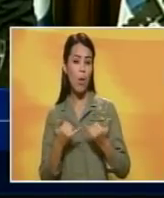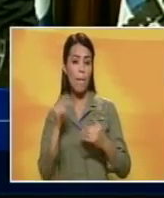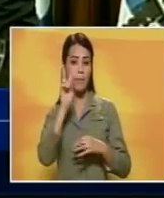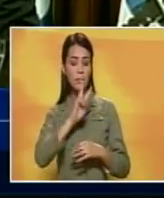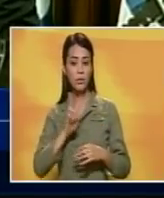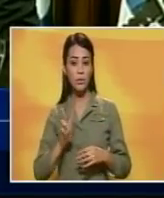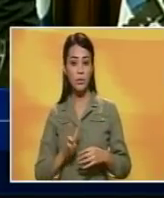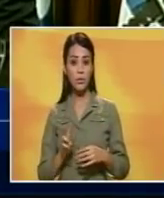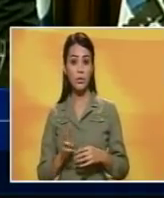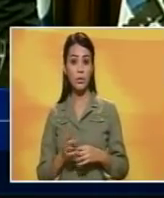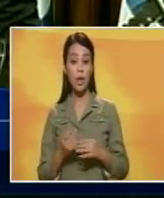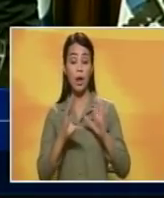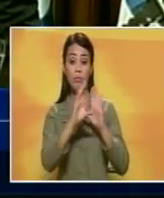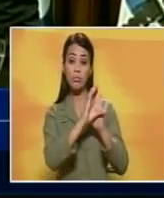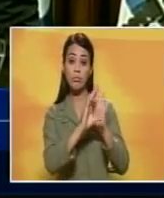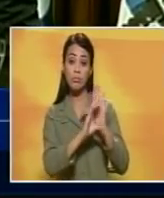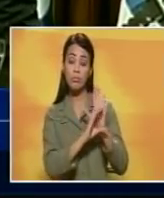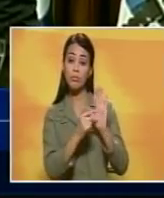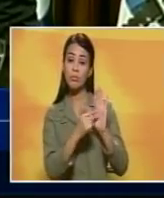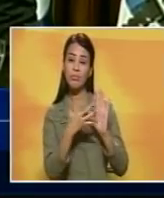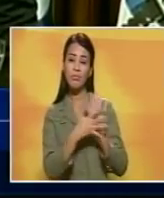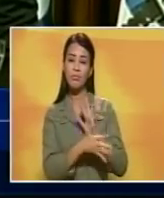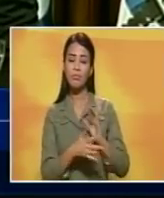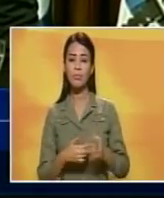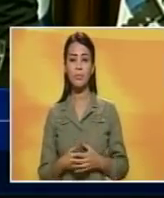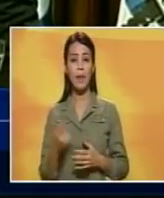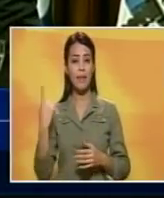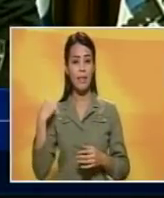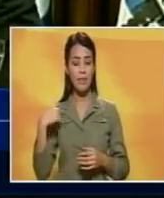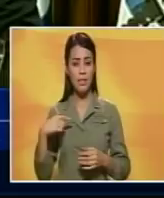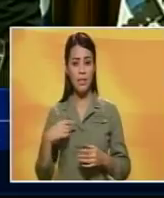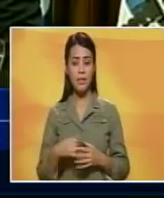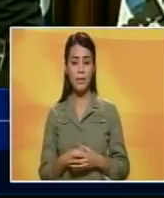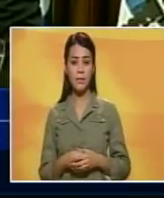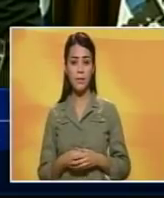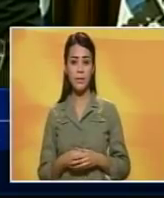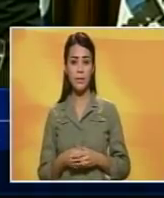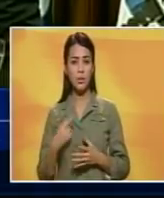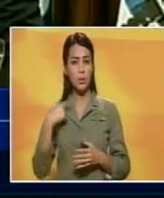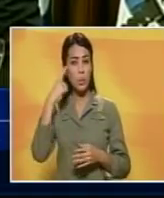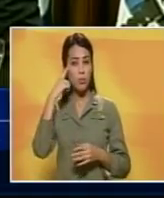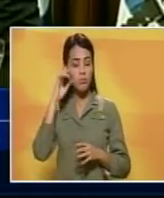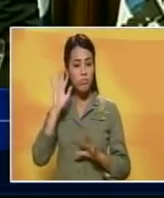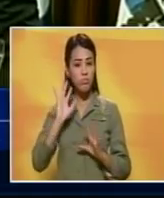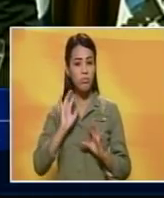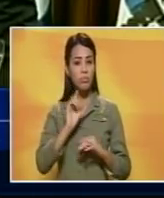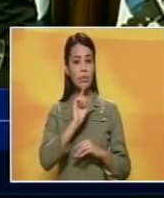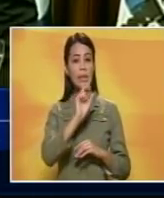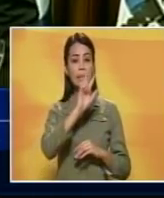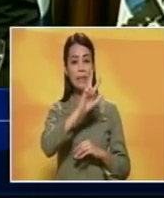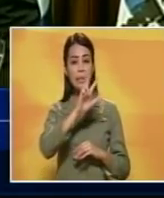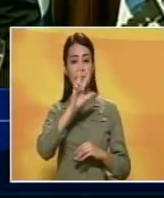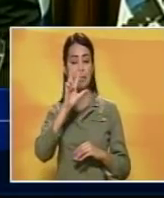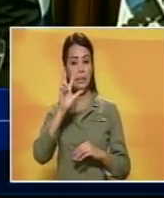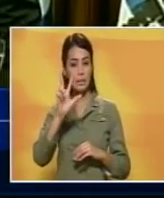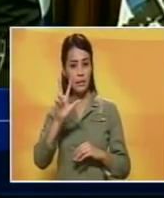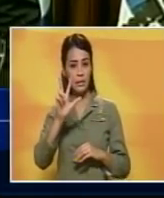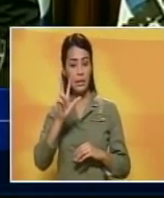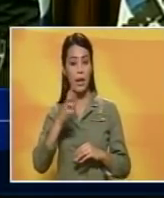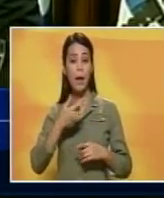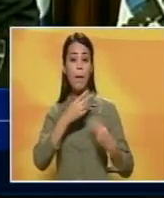Venezuela, según nuestra Constitución, tiene, si mal no recuerdo, 33 magistrados